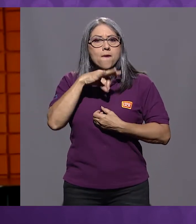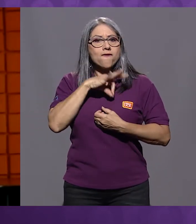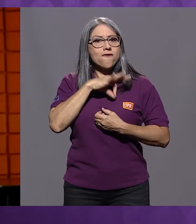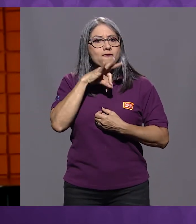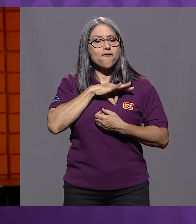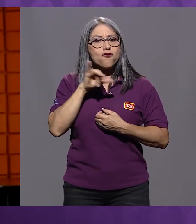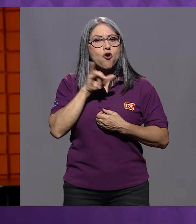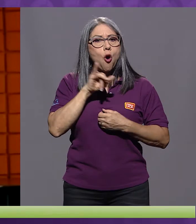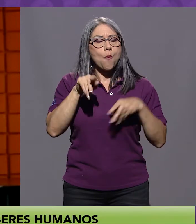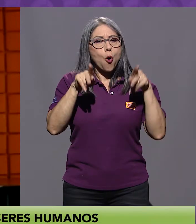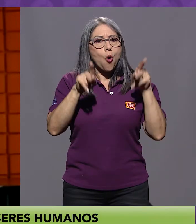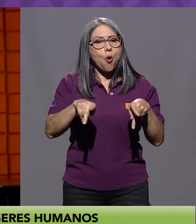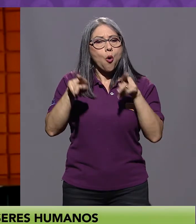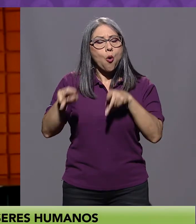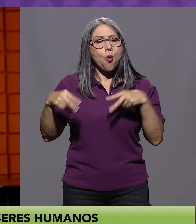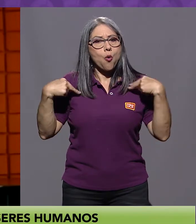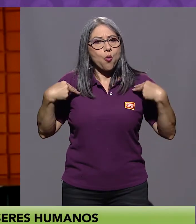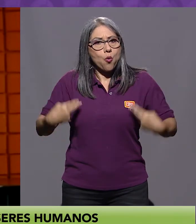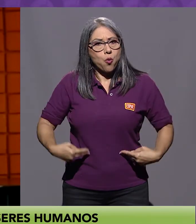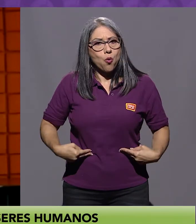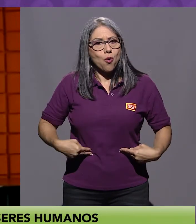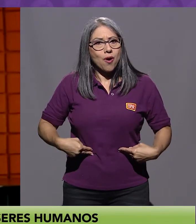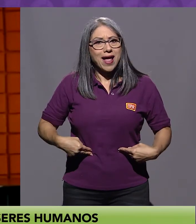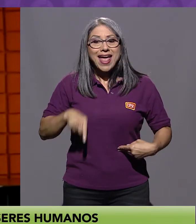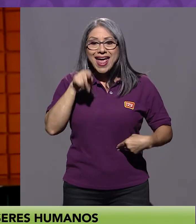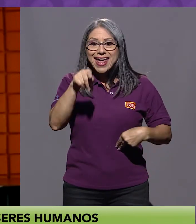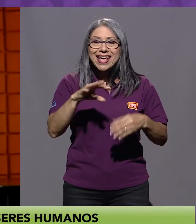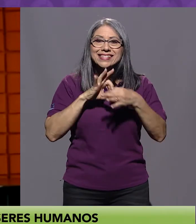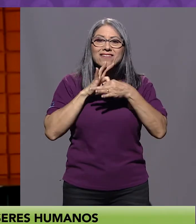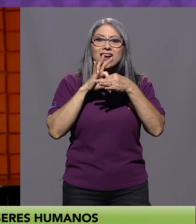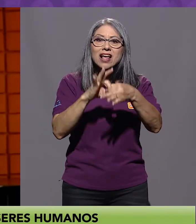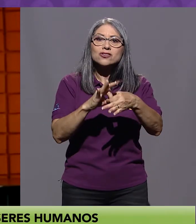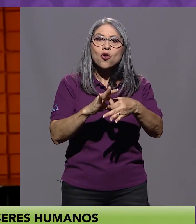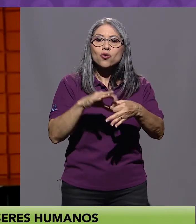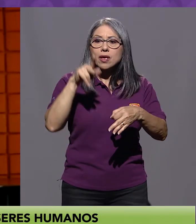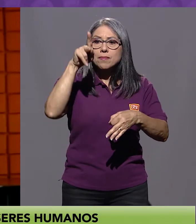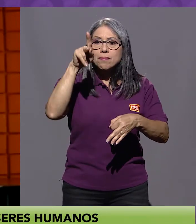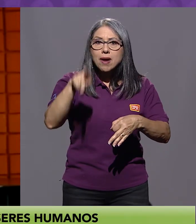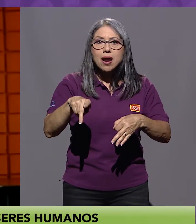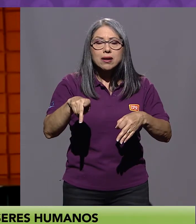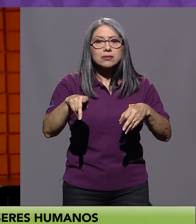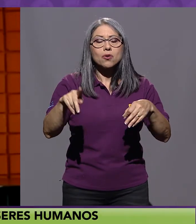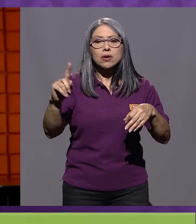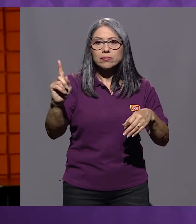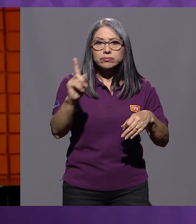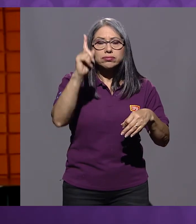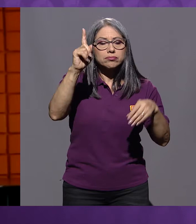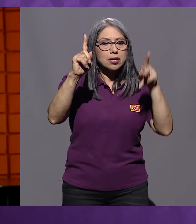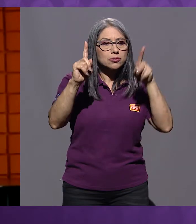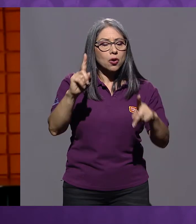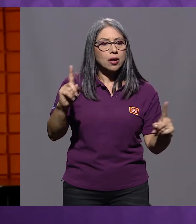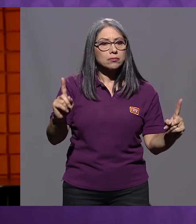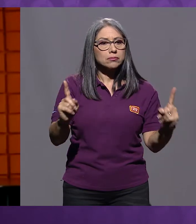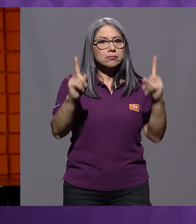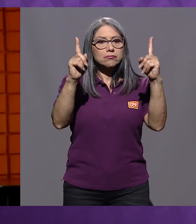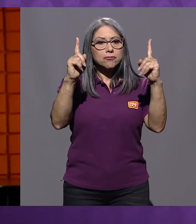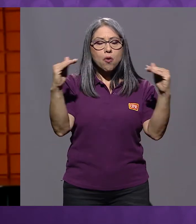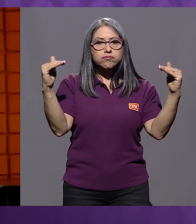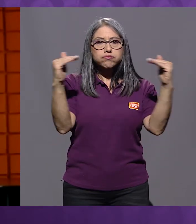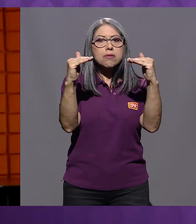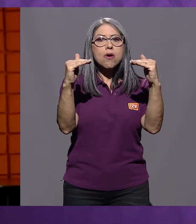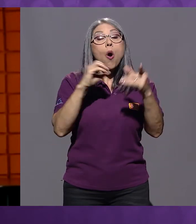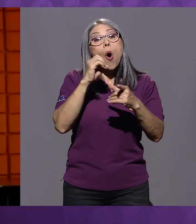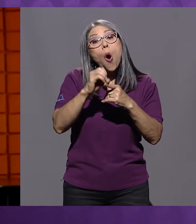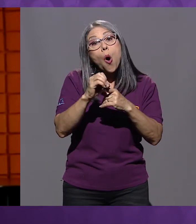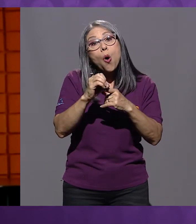seres humanos en esa relación de uno a uno o de forma colectiva, donde vamos a aprender quienes